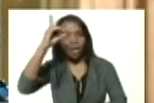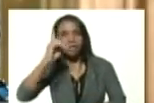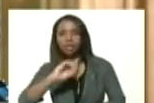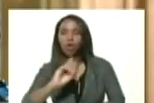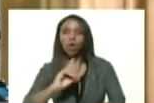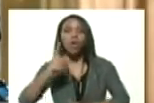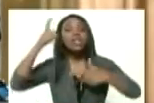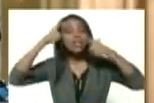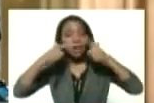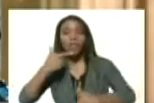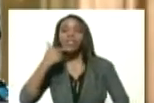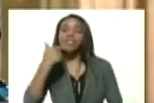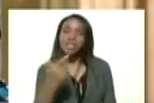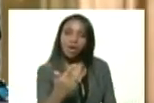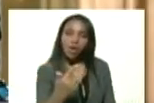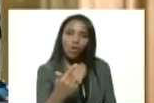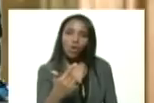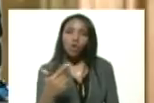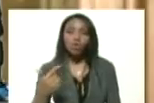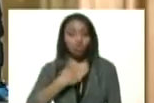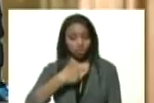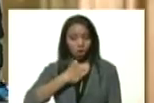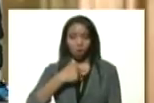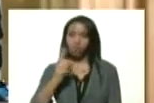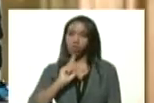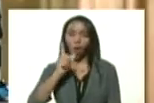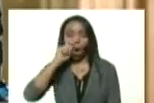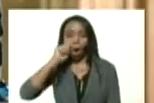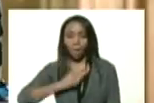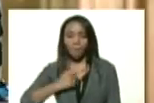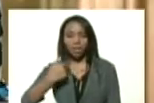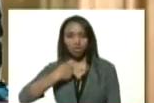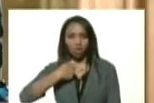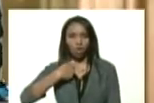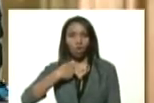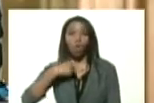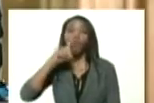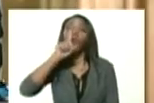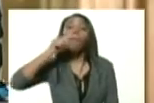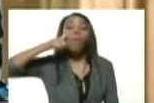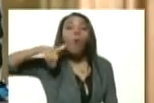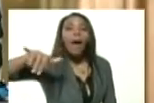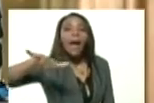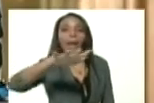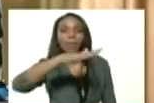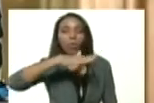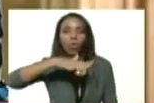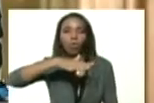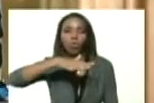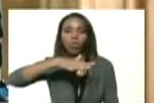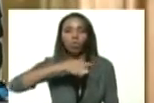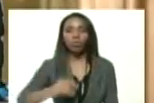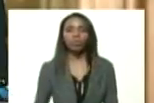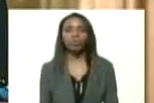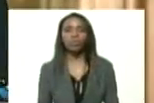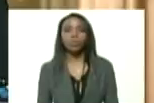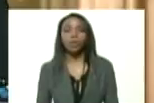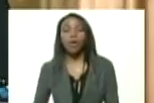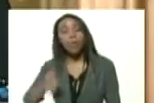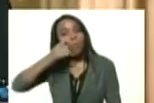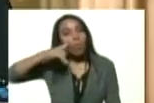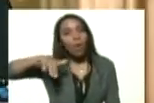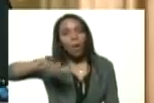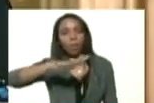chávez lo dijo no soy yo no es un hombre es un pueblo es un